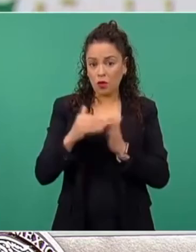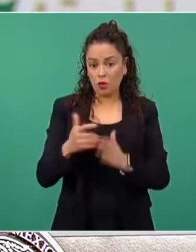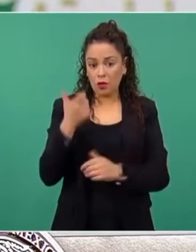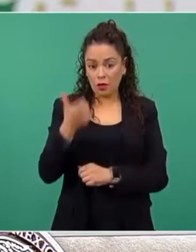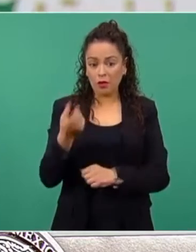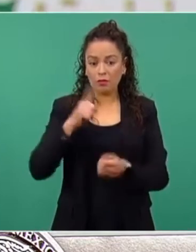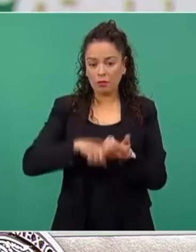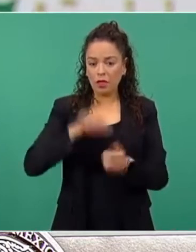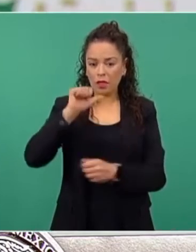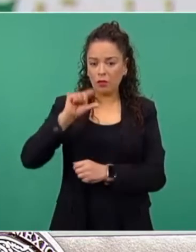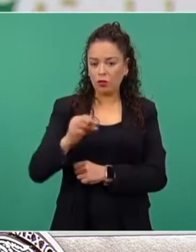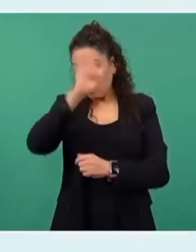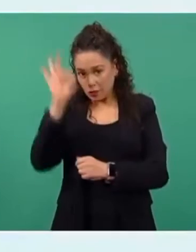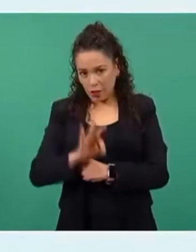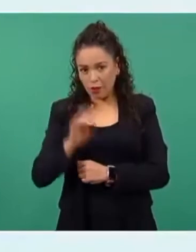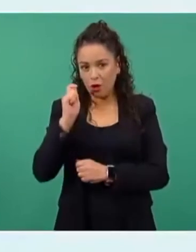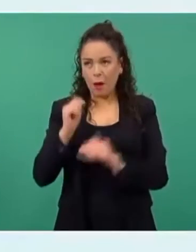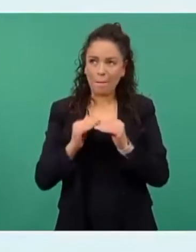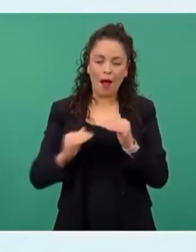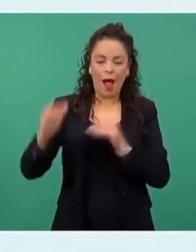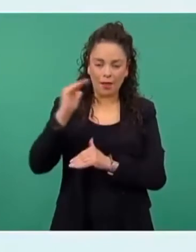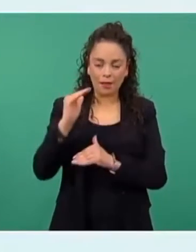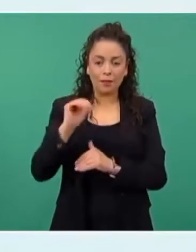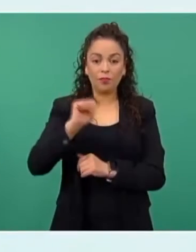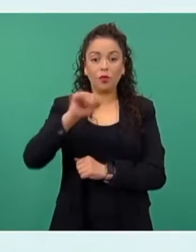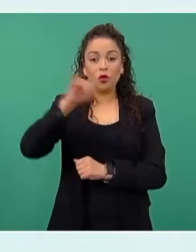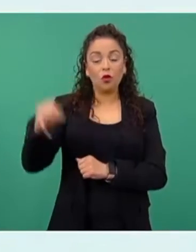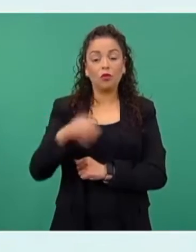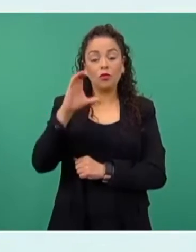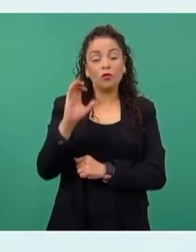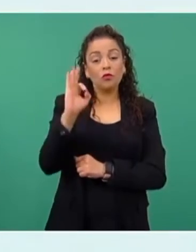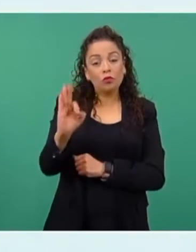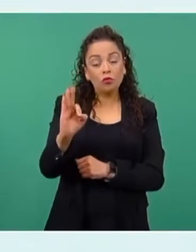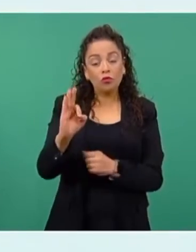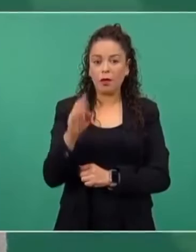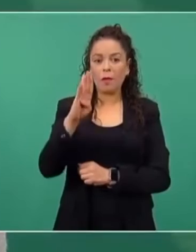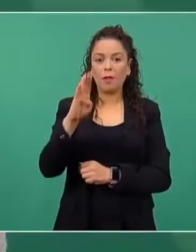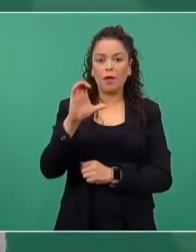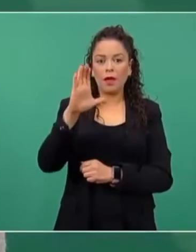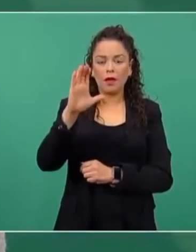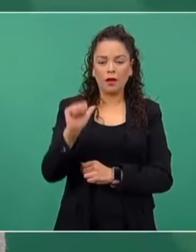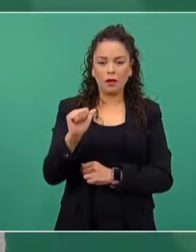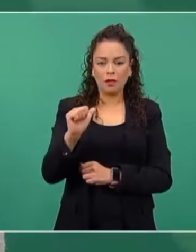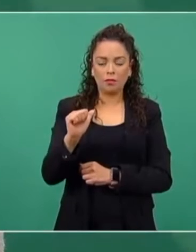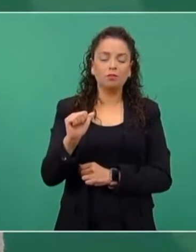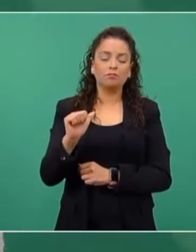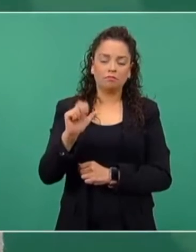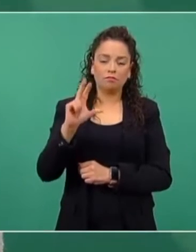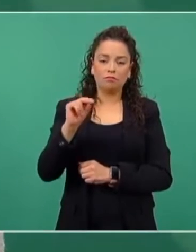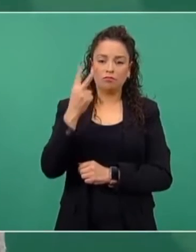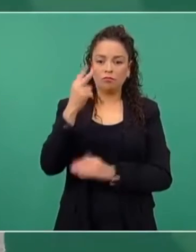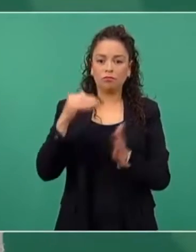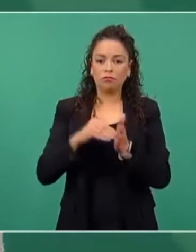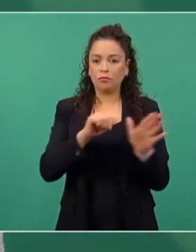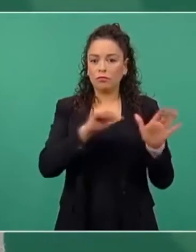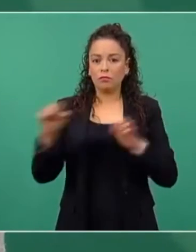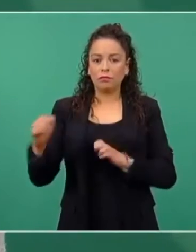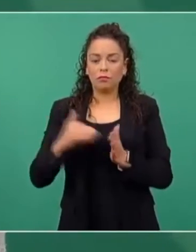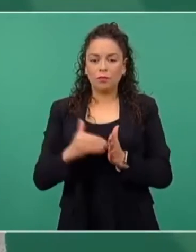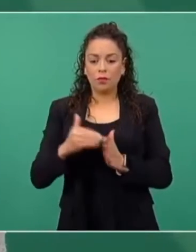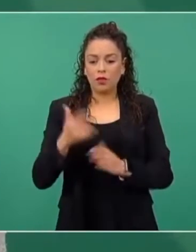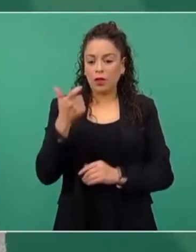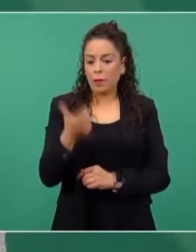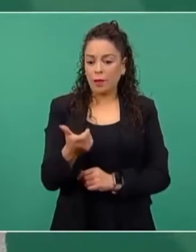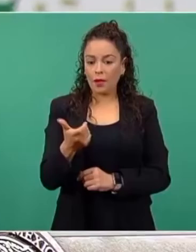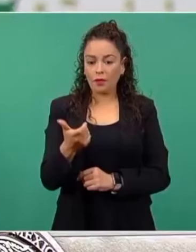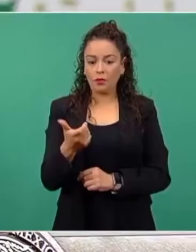Rodríguez dijo sentirse honrada por ocupar dicho puesto, pero aseguró que hará todo el esfuerzo, como en todos los cargos que ha tenido, para cumplir